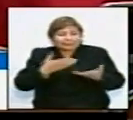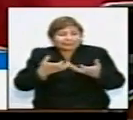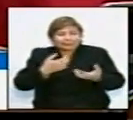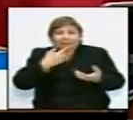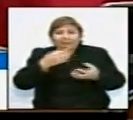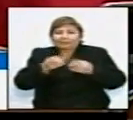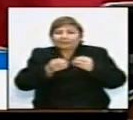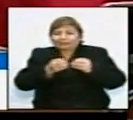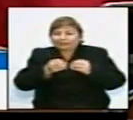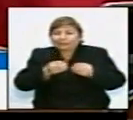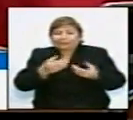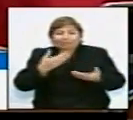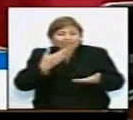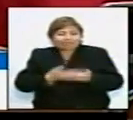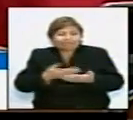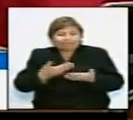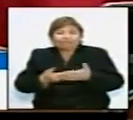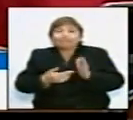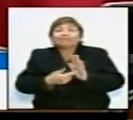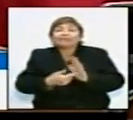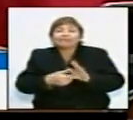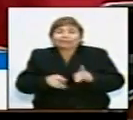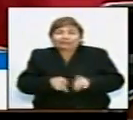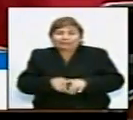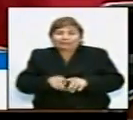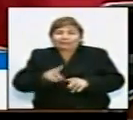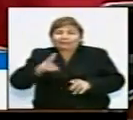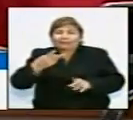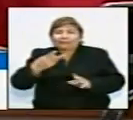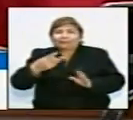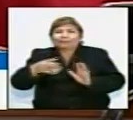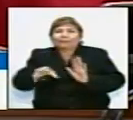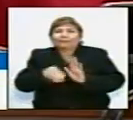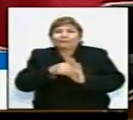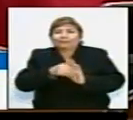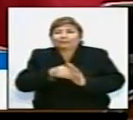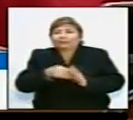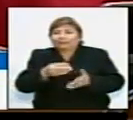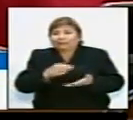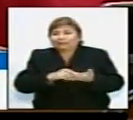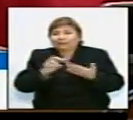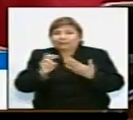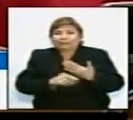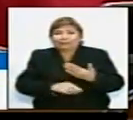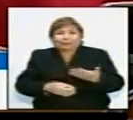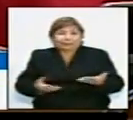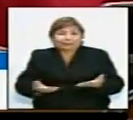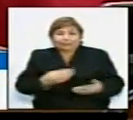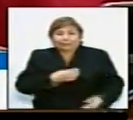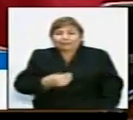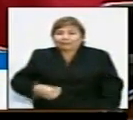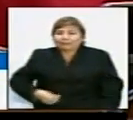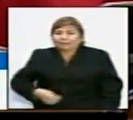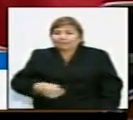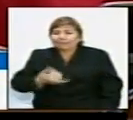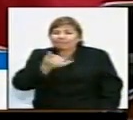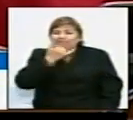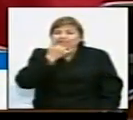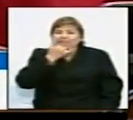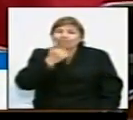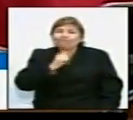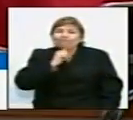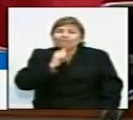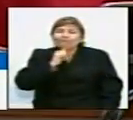corregir. Hemos identificado también duplicidad de funciones entre los programas del Ministerio y una falta de articulación